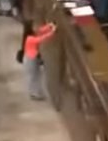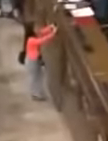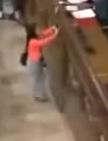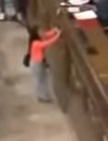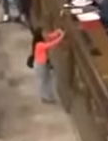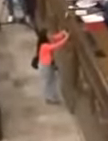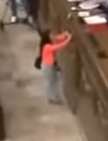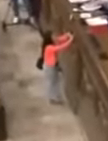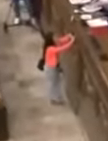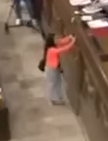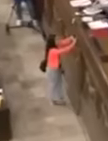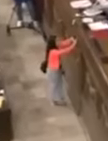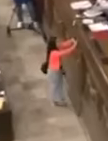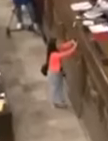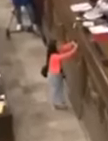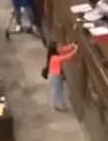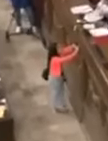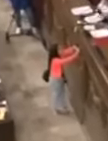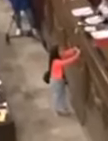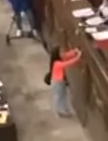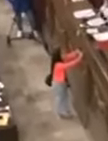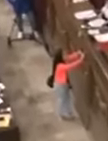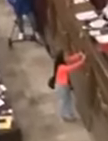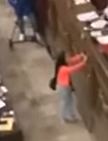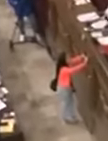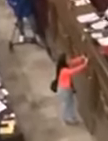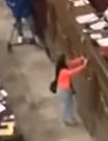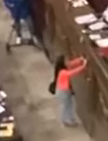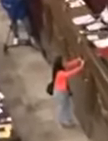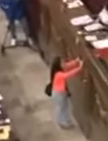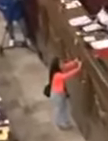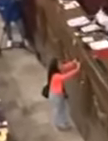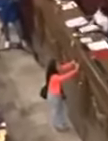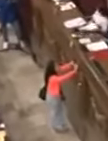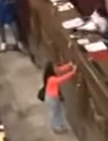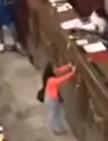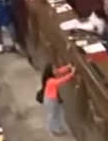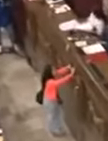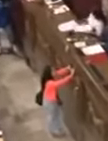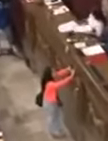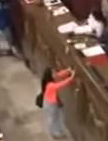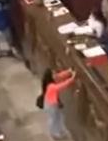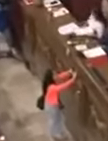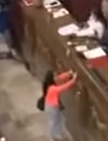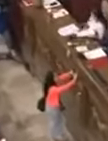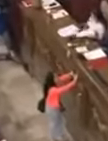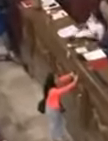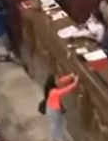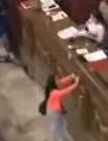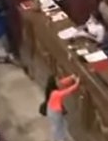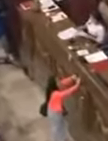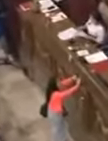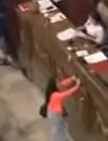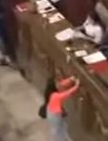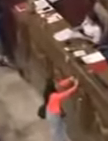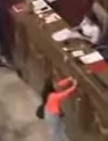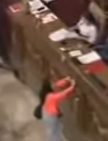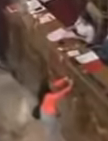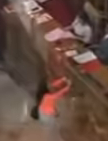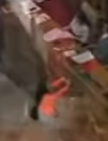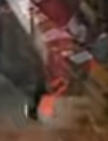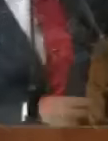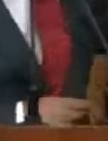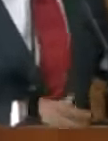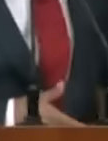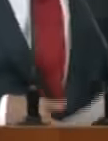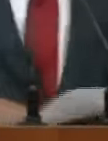Petroleum Corporation. Clave, clave. Sesión del 5 de febrero del 2019 y ya están las actas de todos los